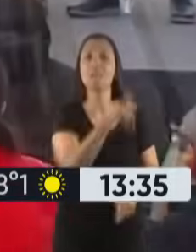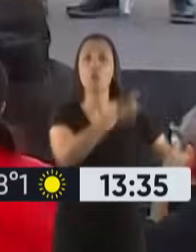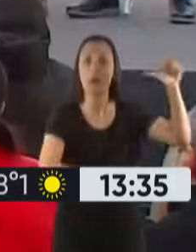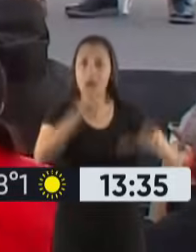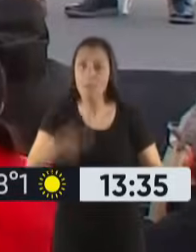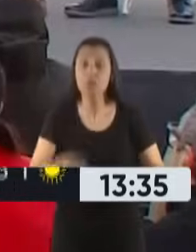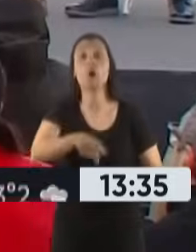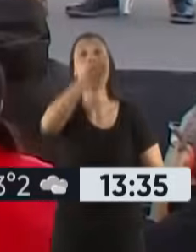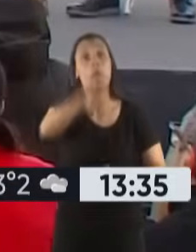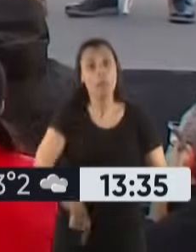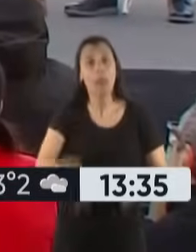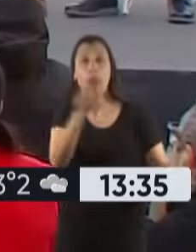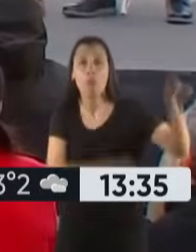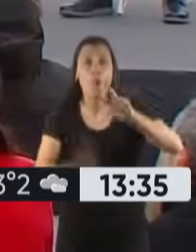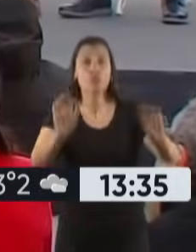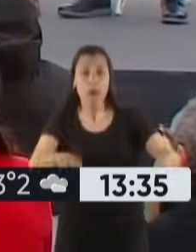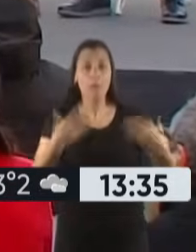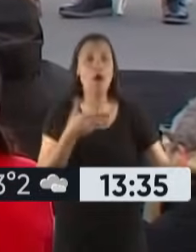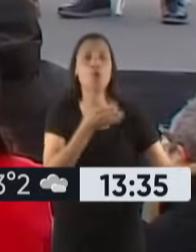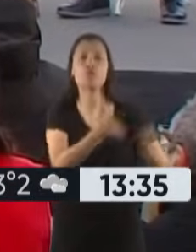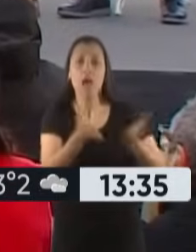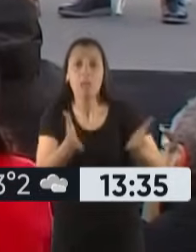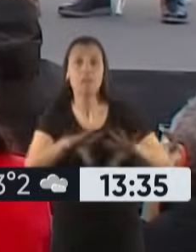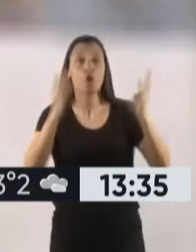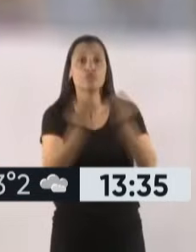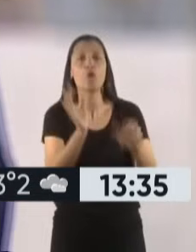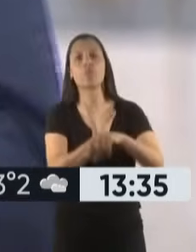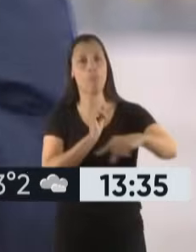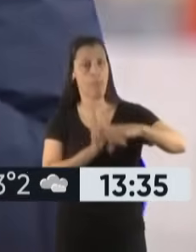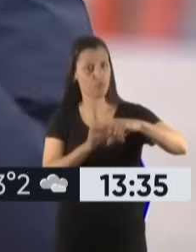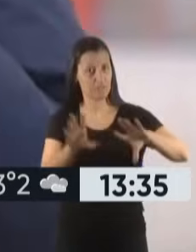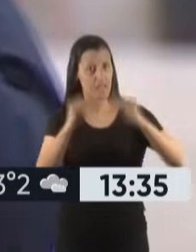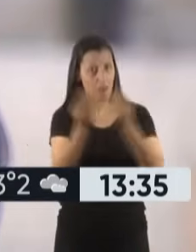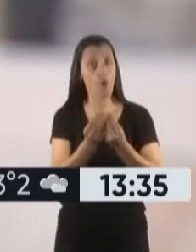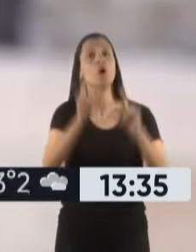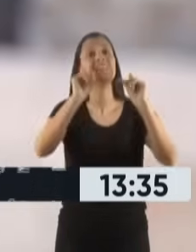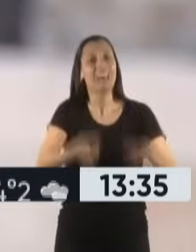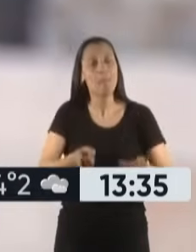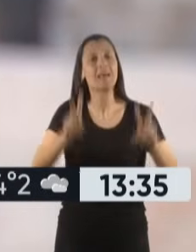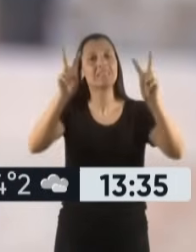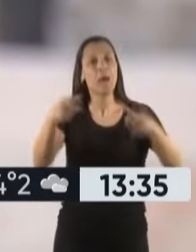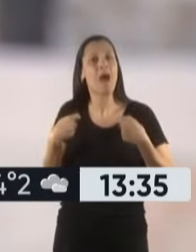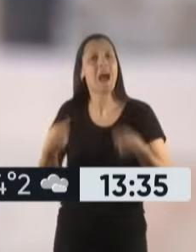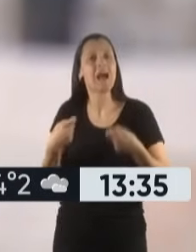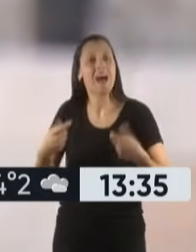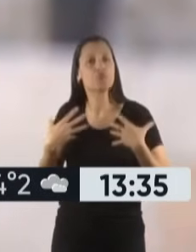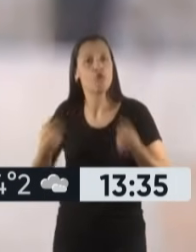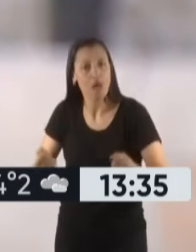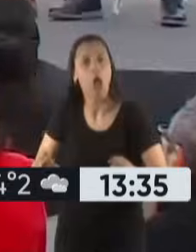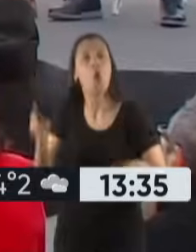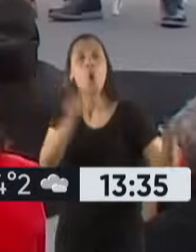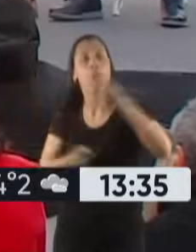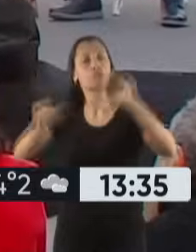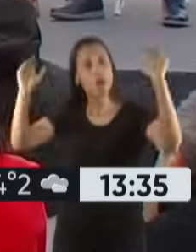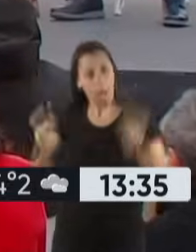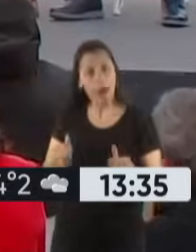la base de la mejora del servicio, de la disminución del gasto en salud, de la mejora en el